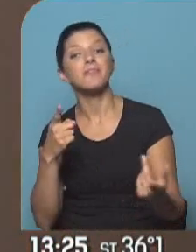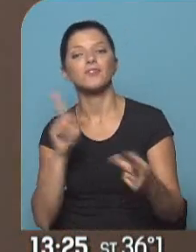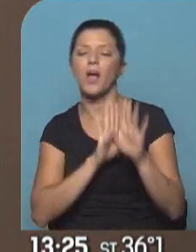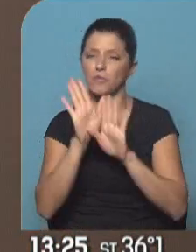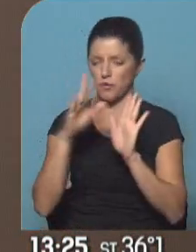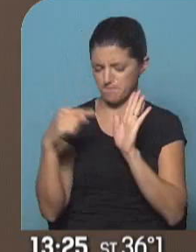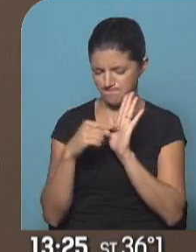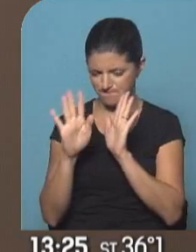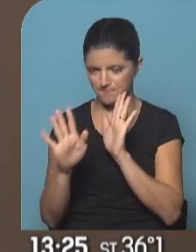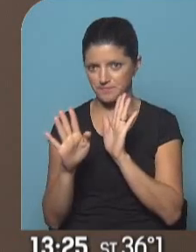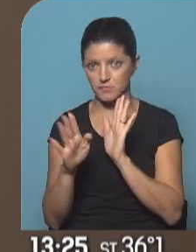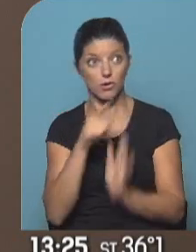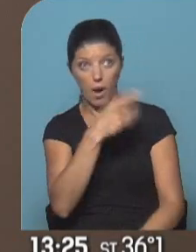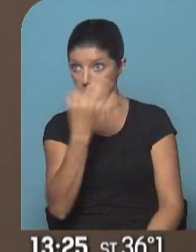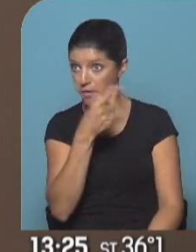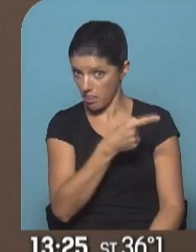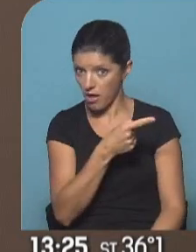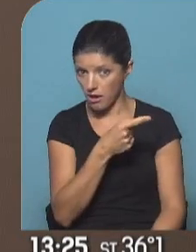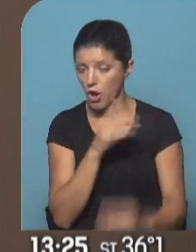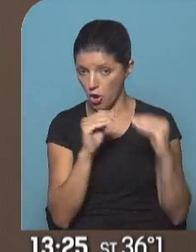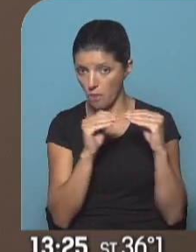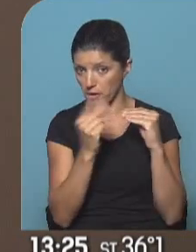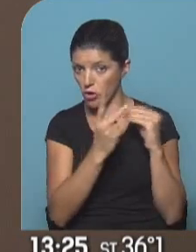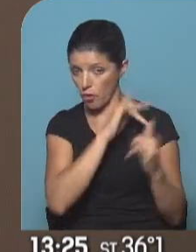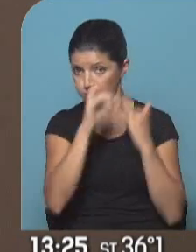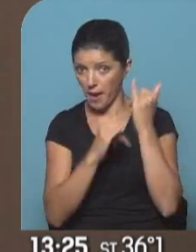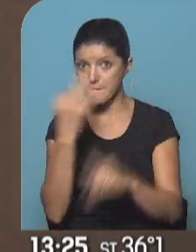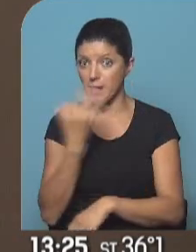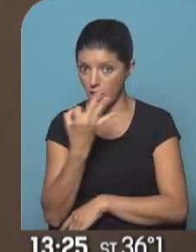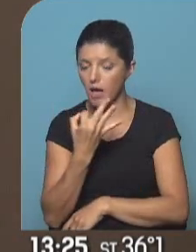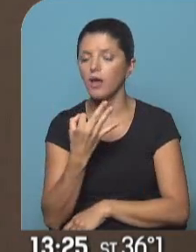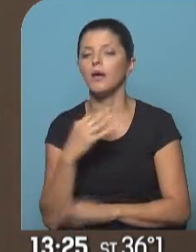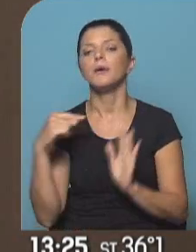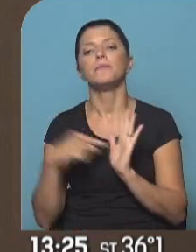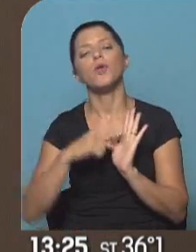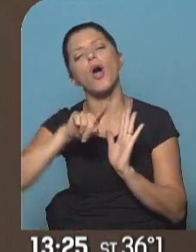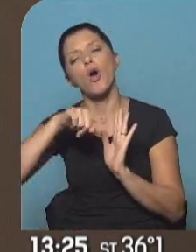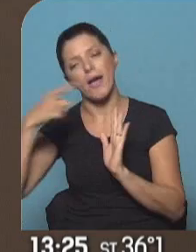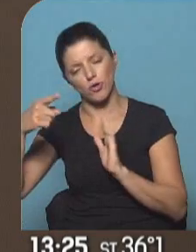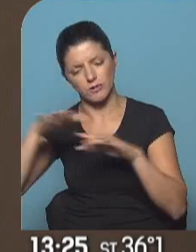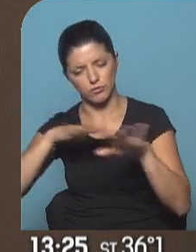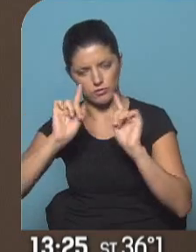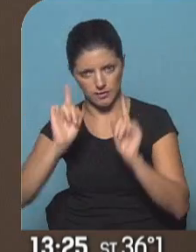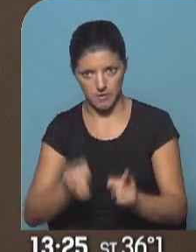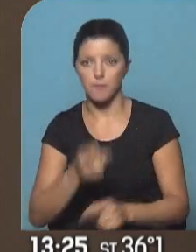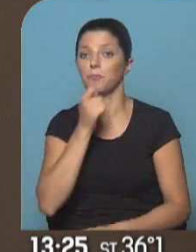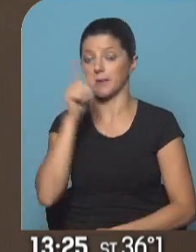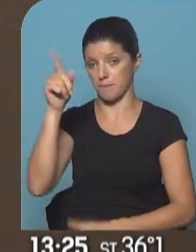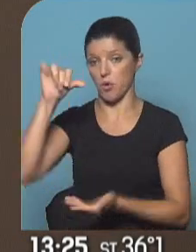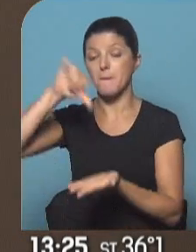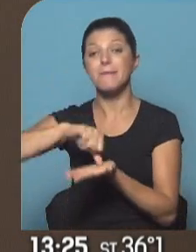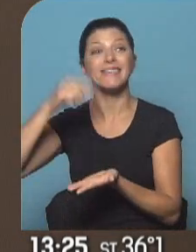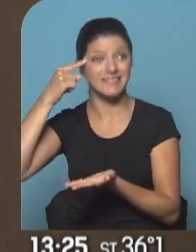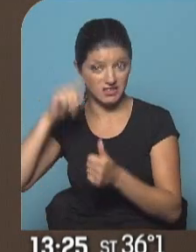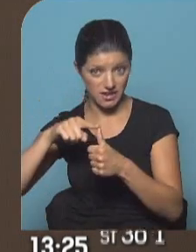pero es verdad lo que los compañeros dicen, pero también se encuentran otras situaciones. Primero, China, que intenta